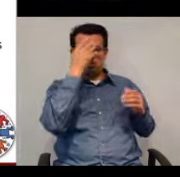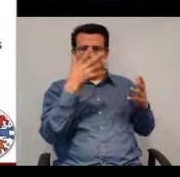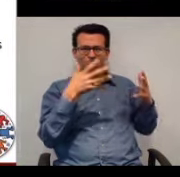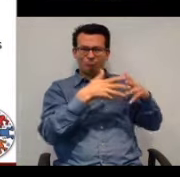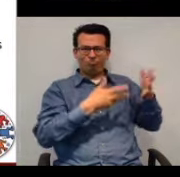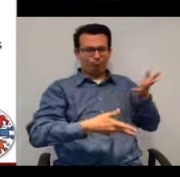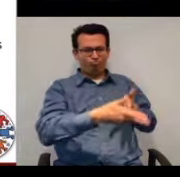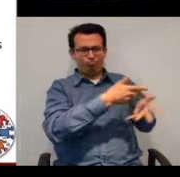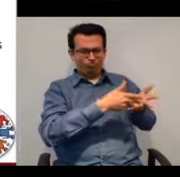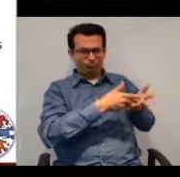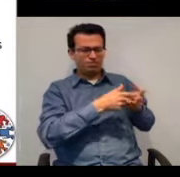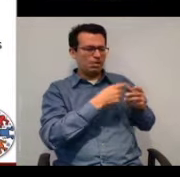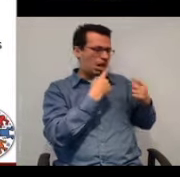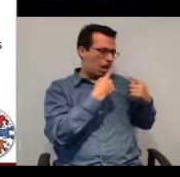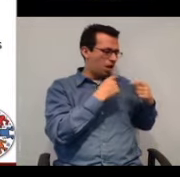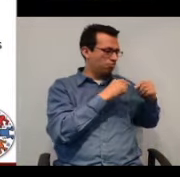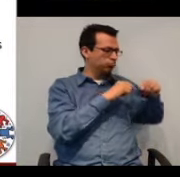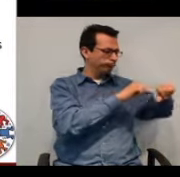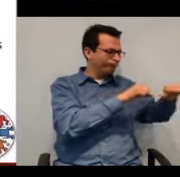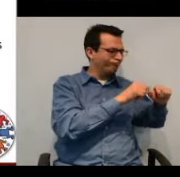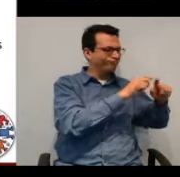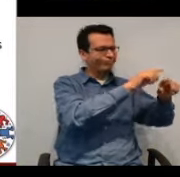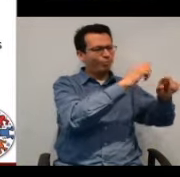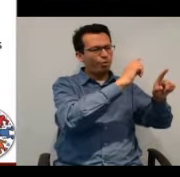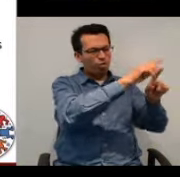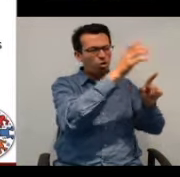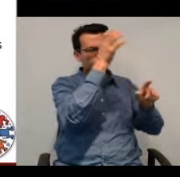áreas del conocimiento, sino también